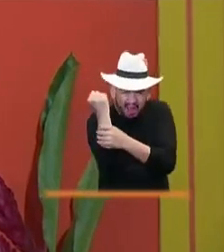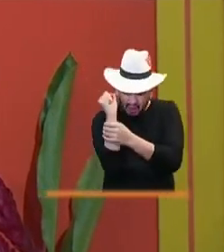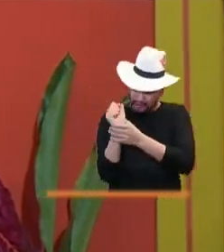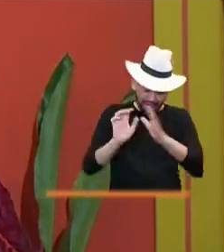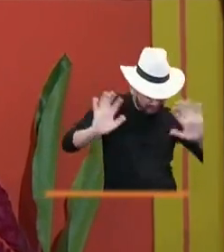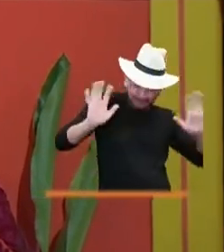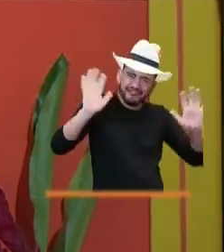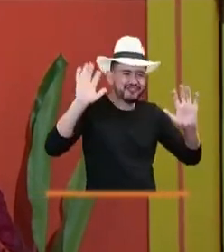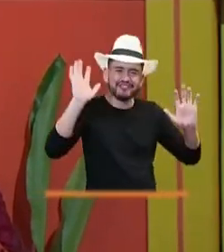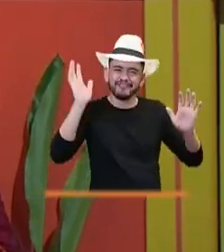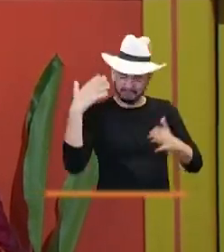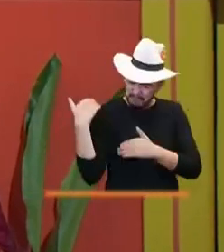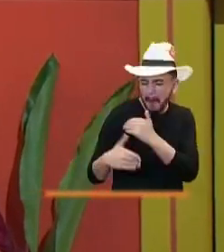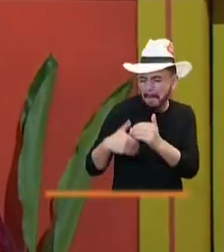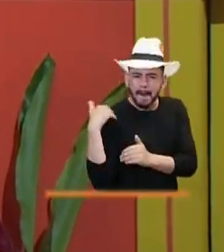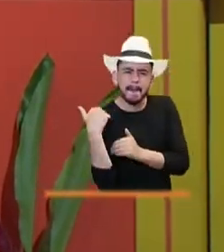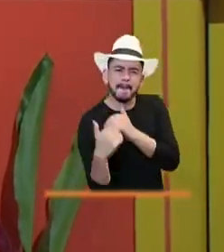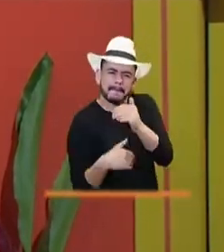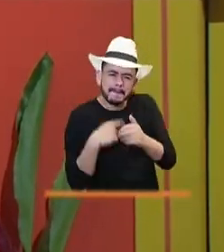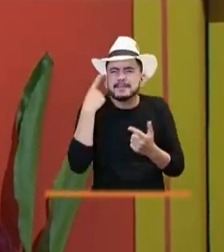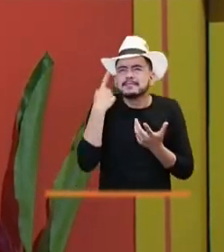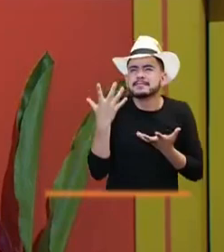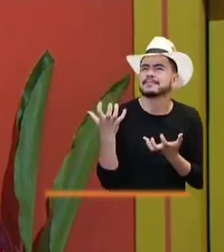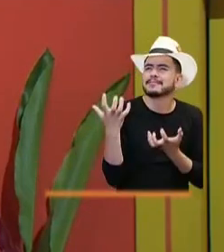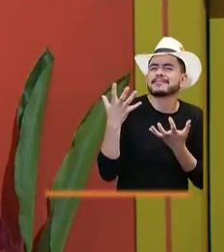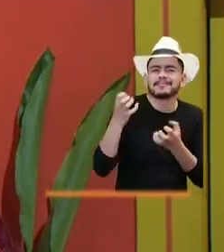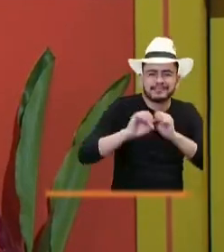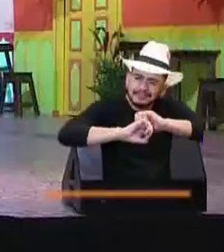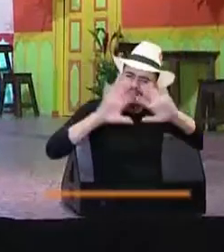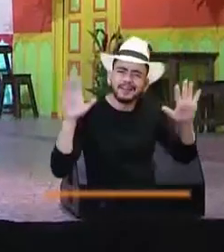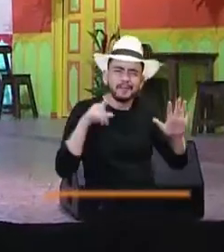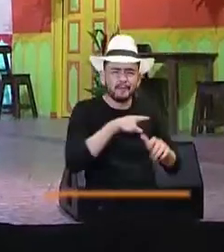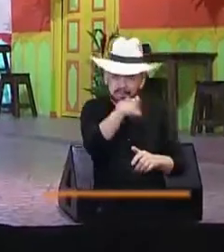quiero entender por qué es que me tienes miedo.